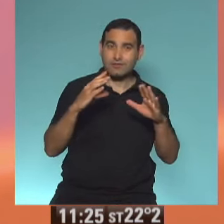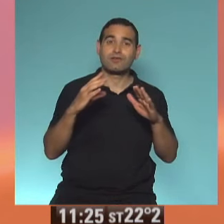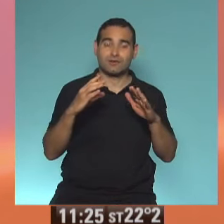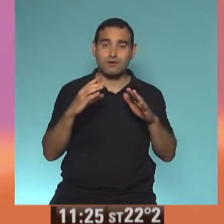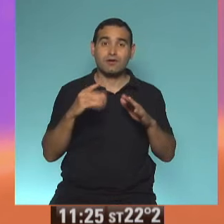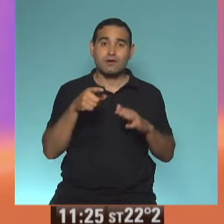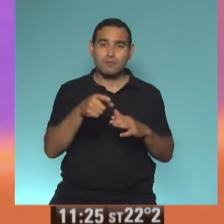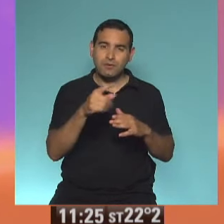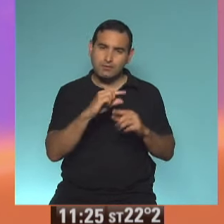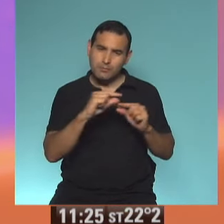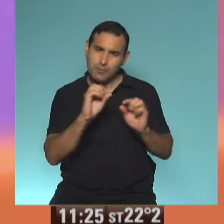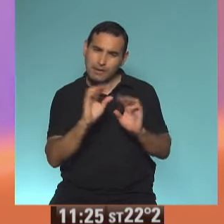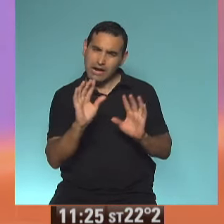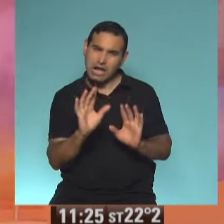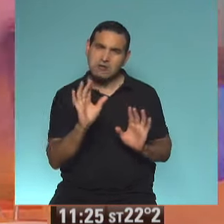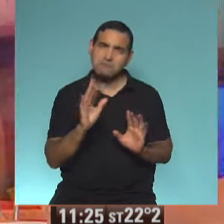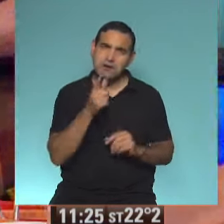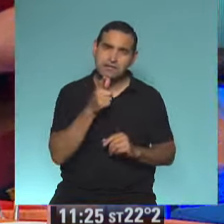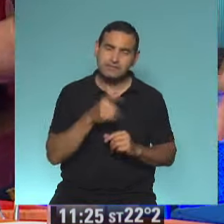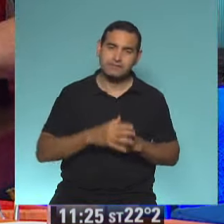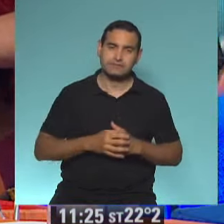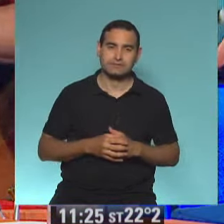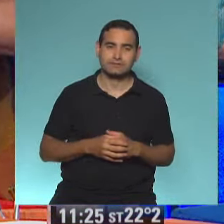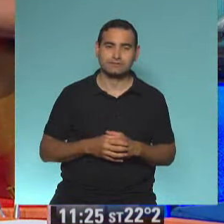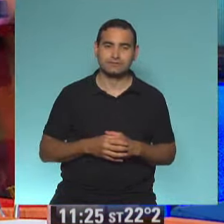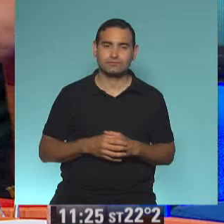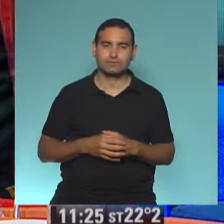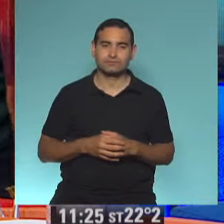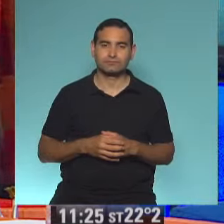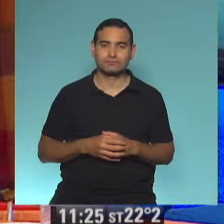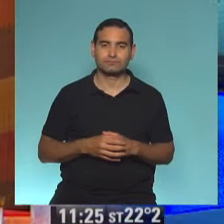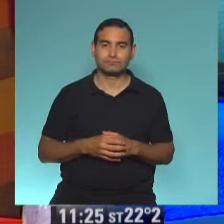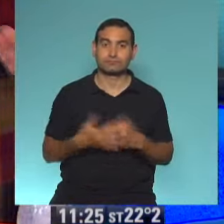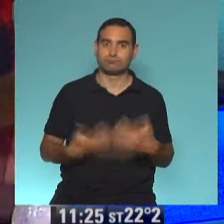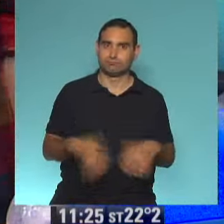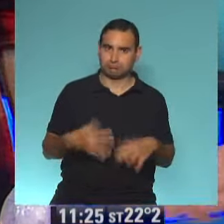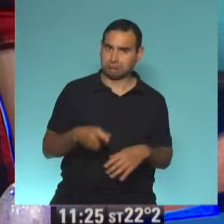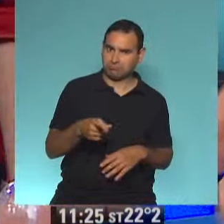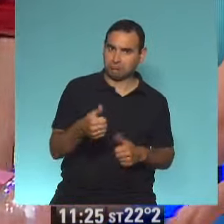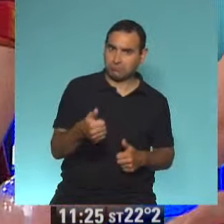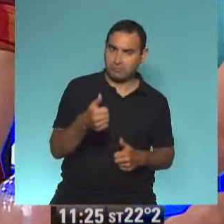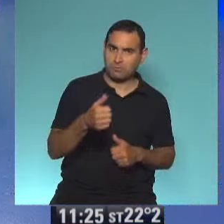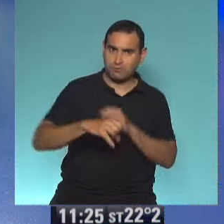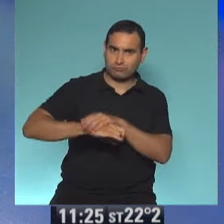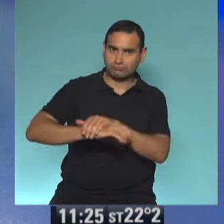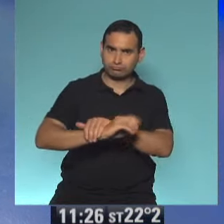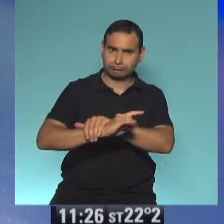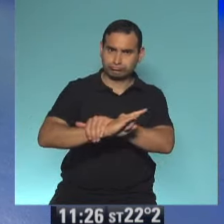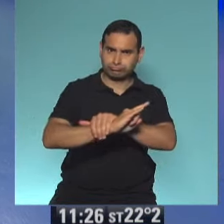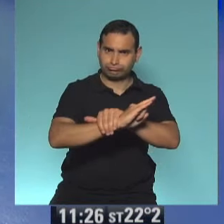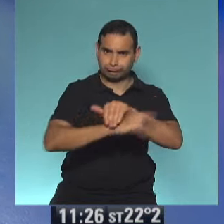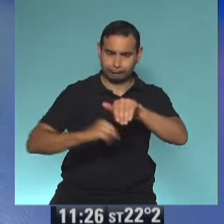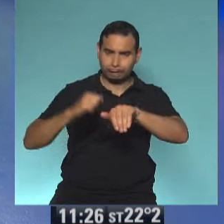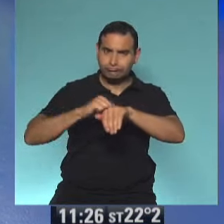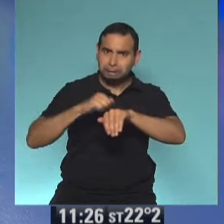abajo, pero en el medio es más clarito. Ahí lo vemos bien claramente. Bueno. ¡Guau, señor! Mirá qué bueno ese caparazón. Yo intenté hacer